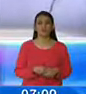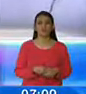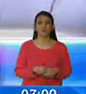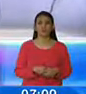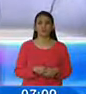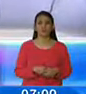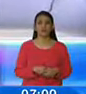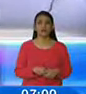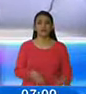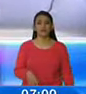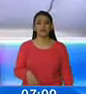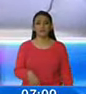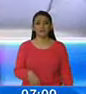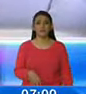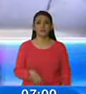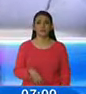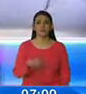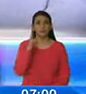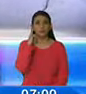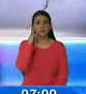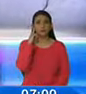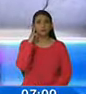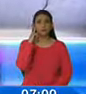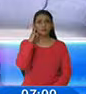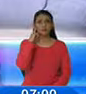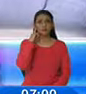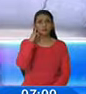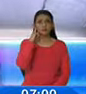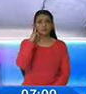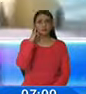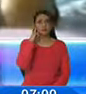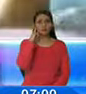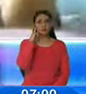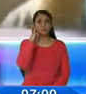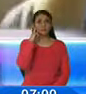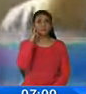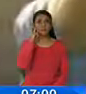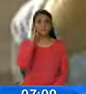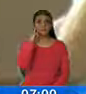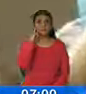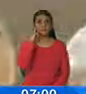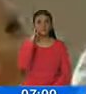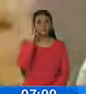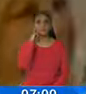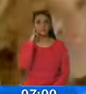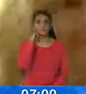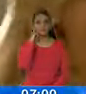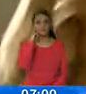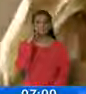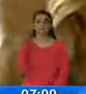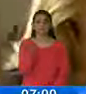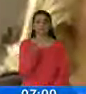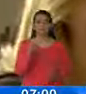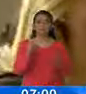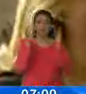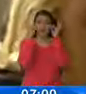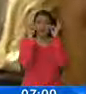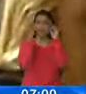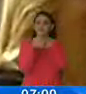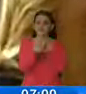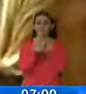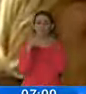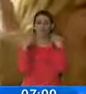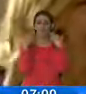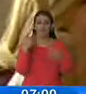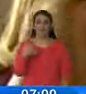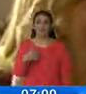está escogiendo el destino que le va a corresponder en el futuro. El líder de CREO, Guillermo Lasso, hizo lo propio en la ciudad de Guayaquil.